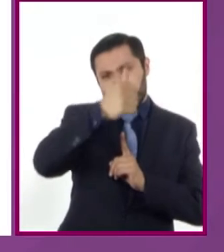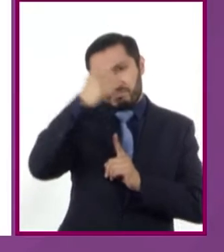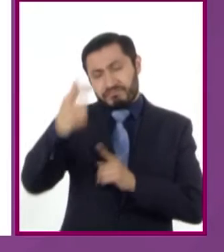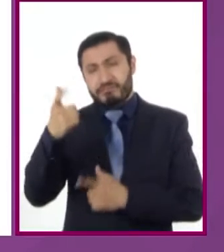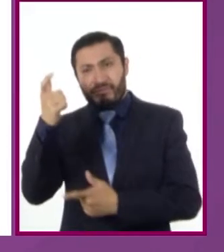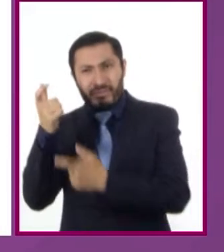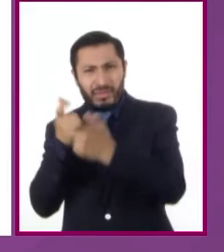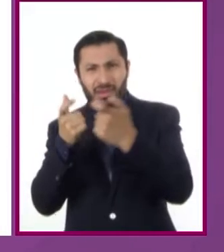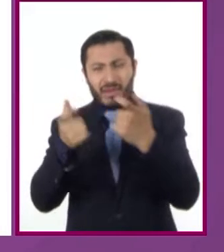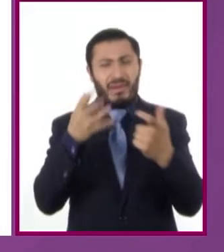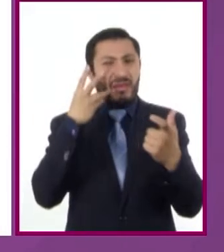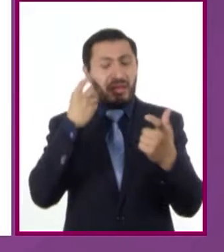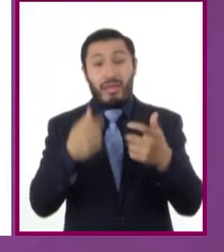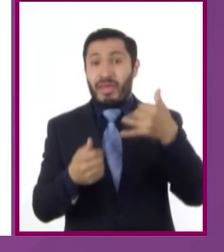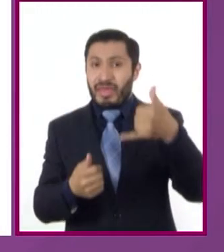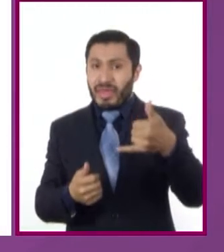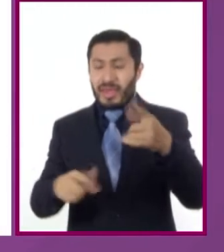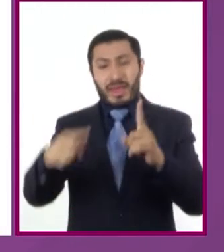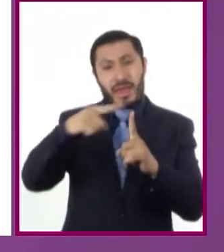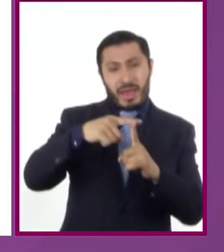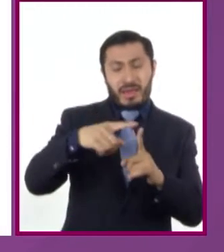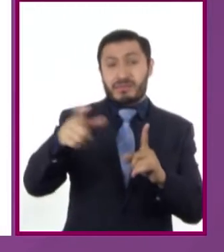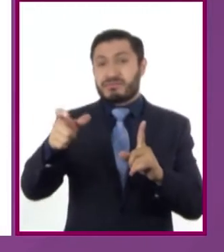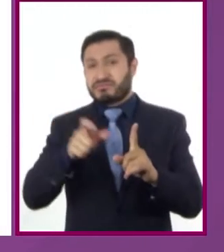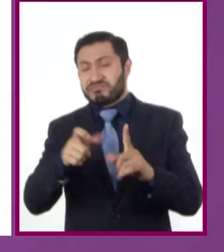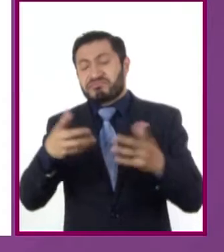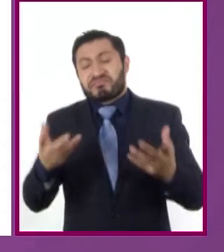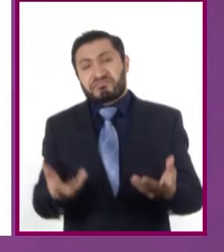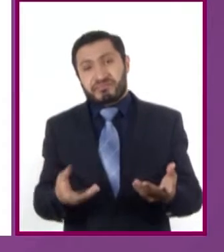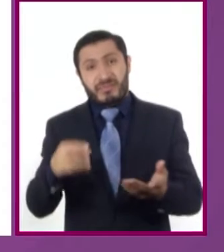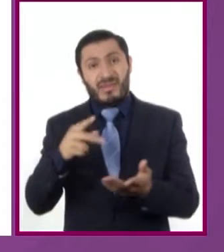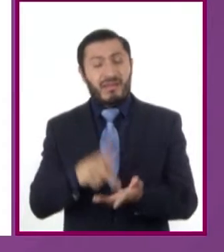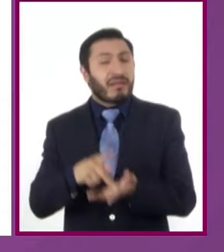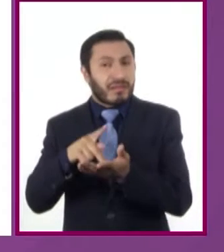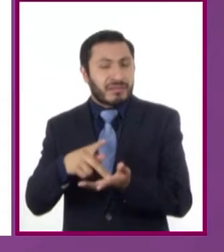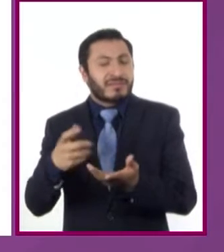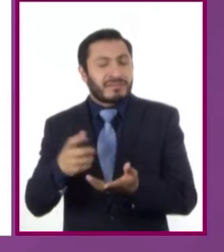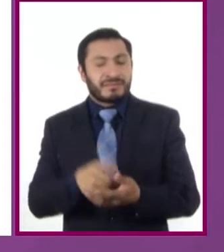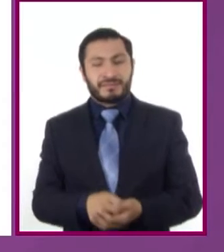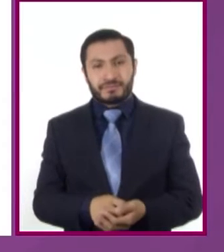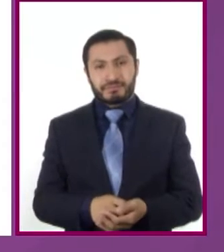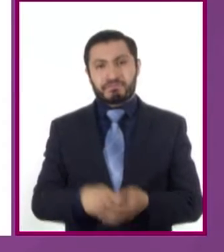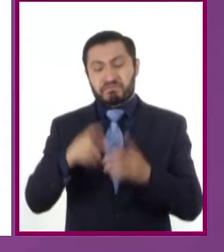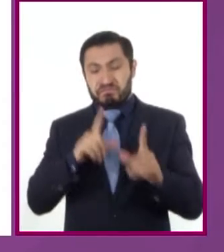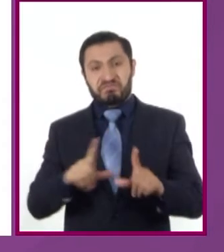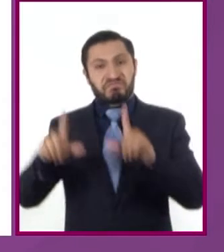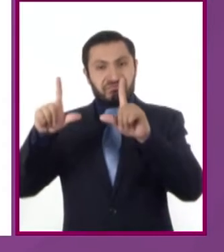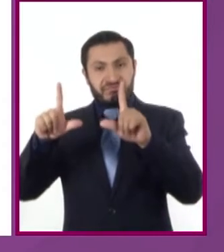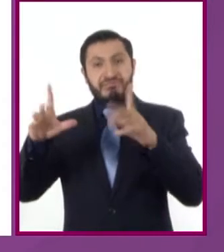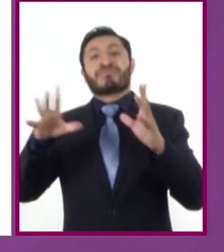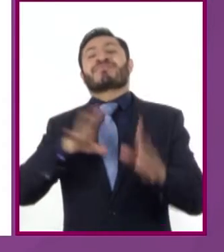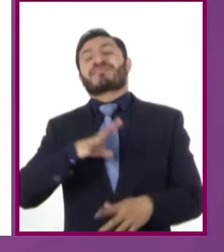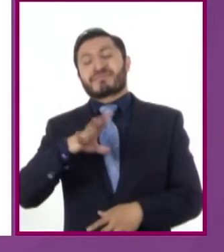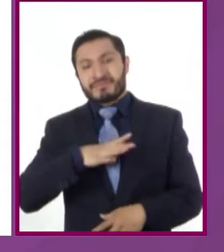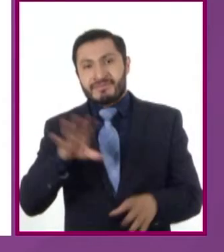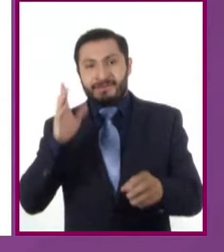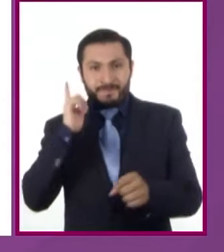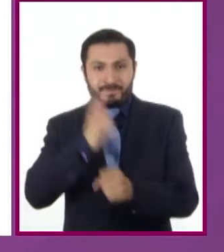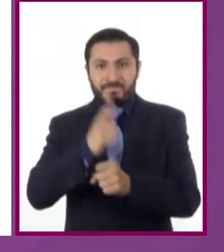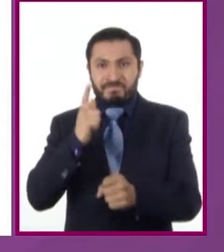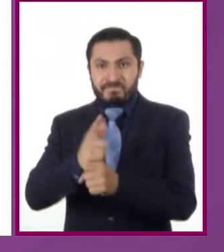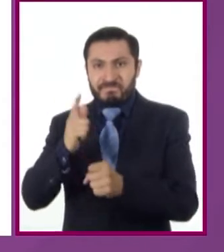los costos de limones Y entre su correspondiente masa X de la tabla, obtenemos a la constante